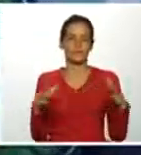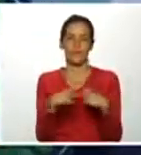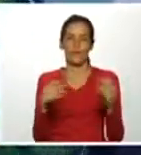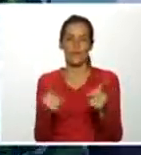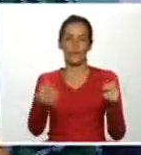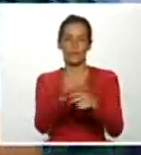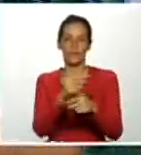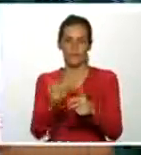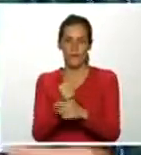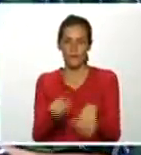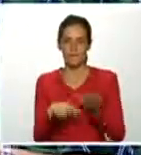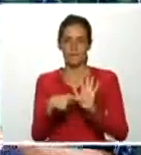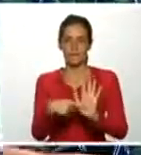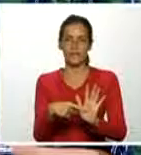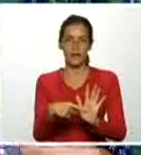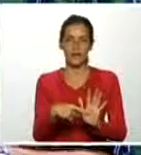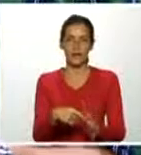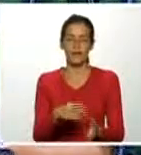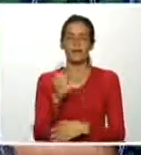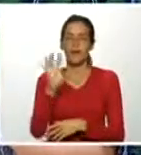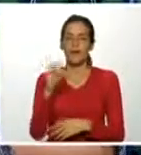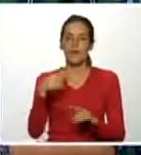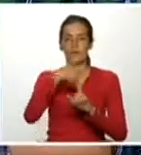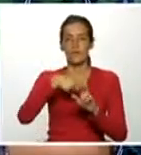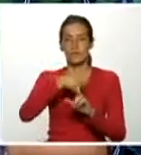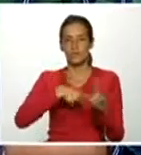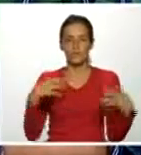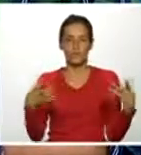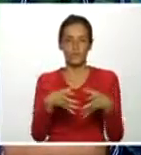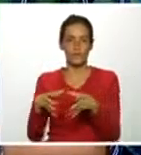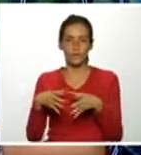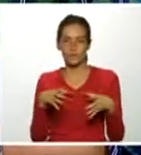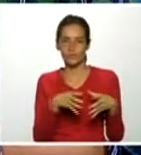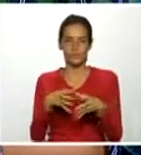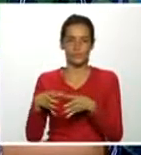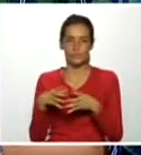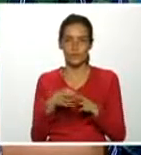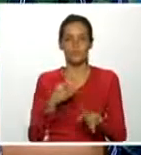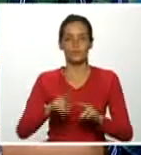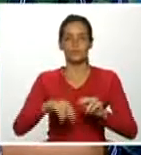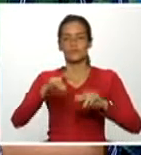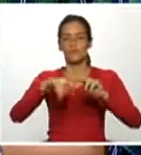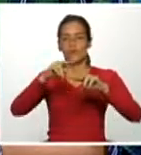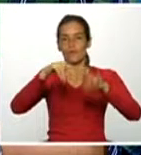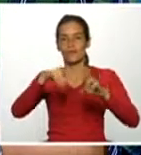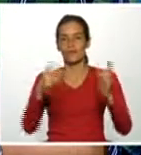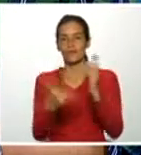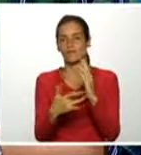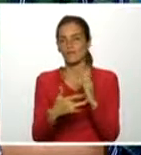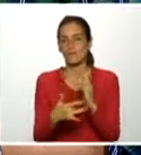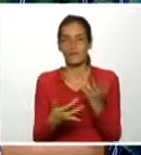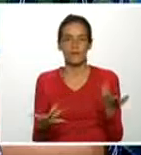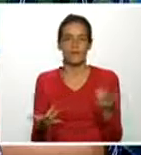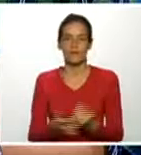logró visibilizar en nuestra nación, todas las luchas, ¿no? Todos los frentes de construcción del nuevo